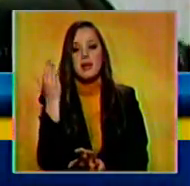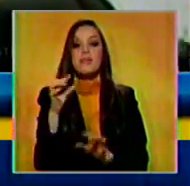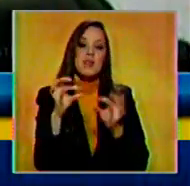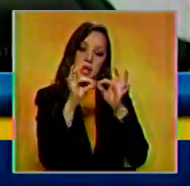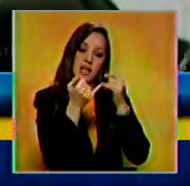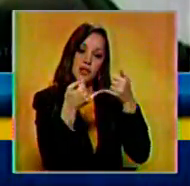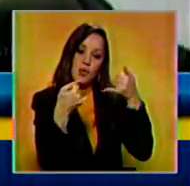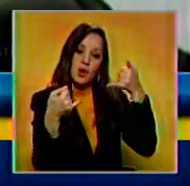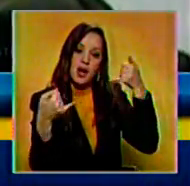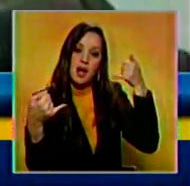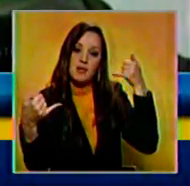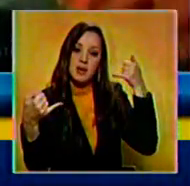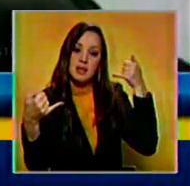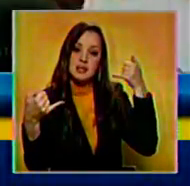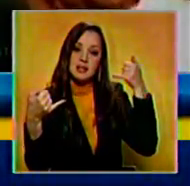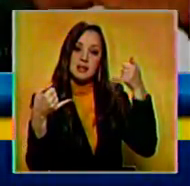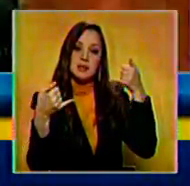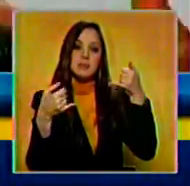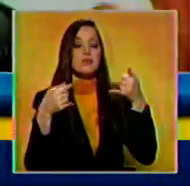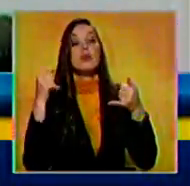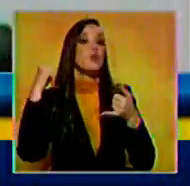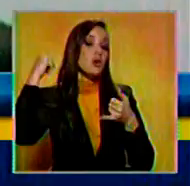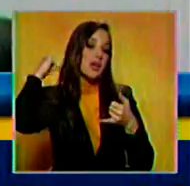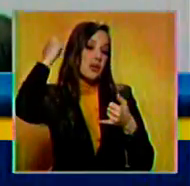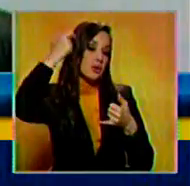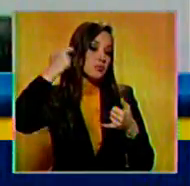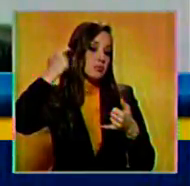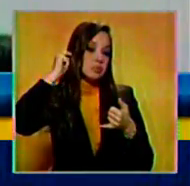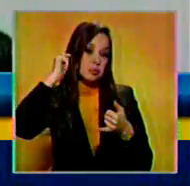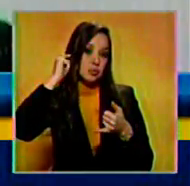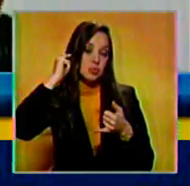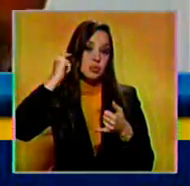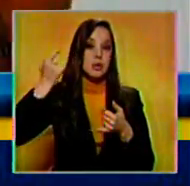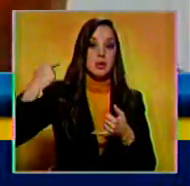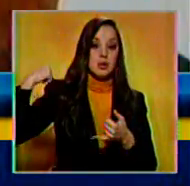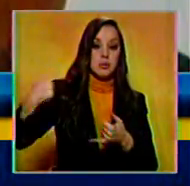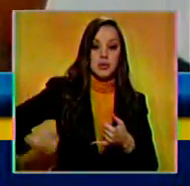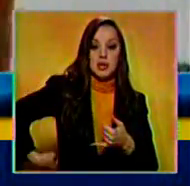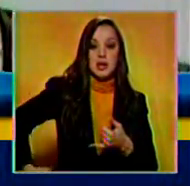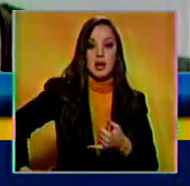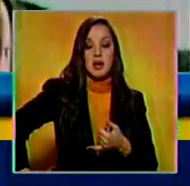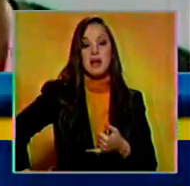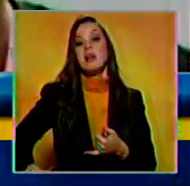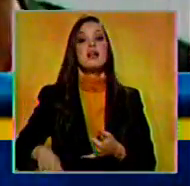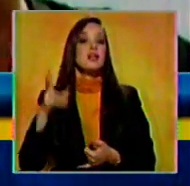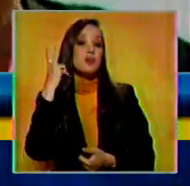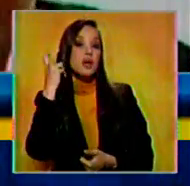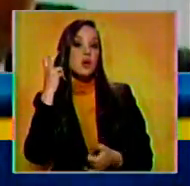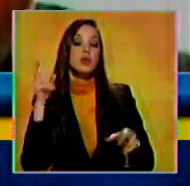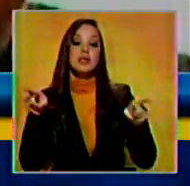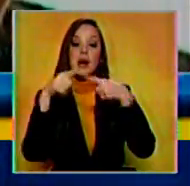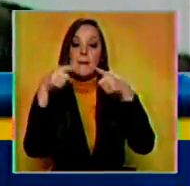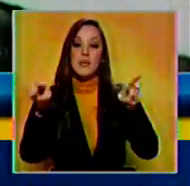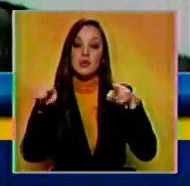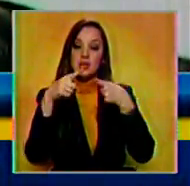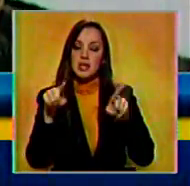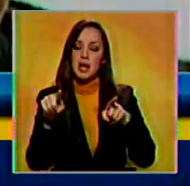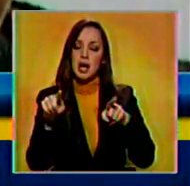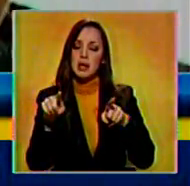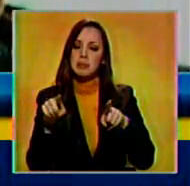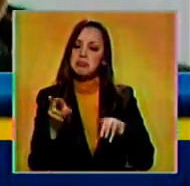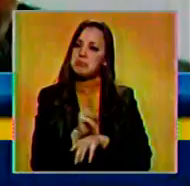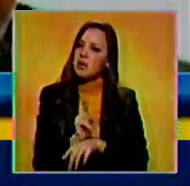cables, que son los que te conectas y que es con lo que escuchas la música. Y de